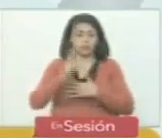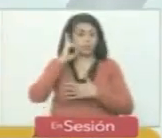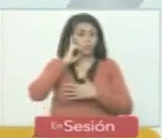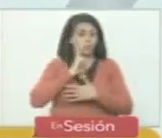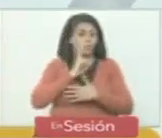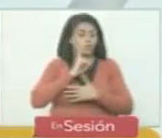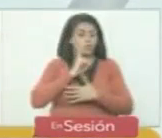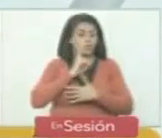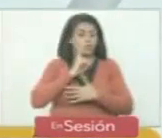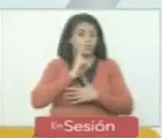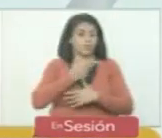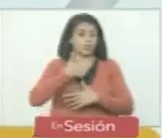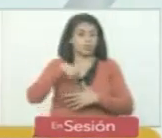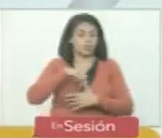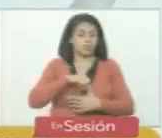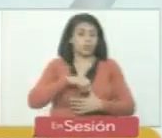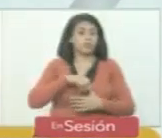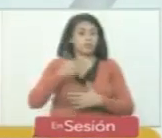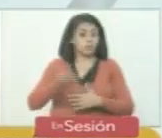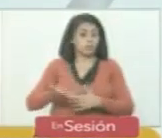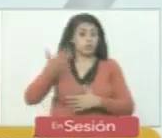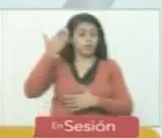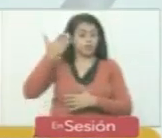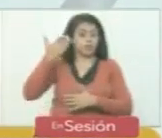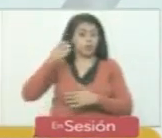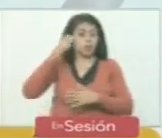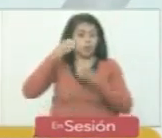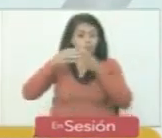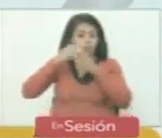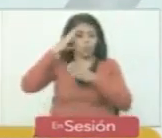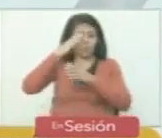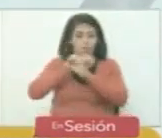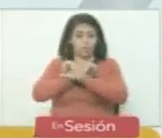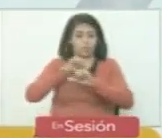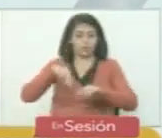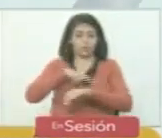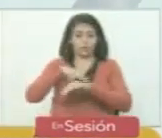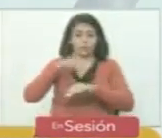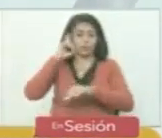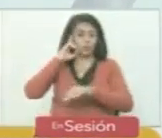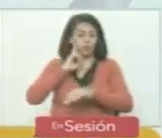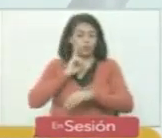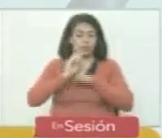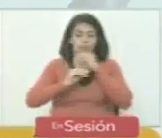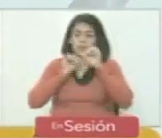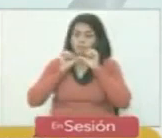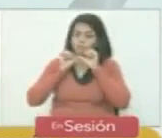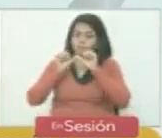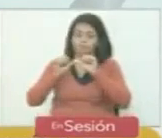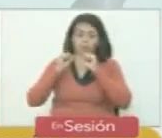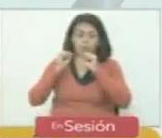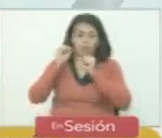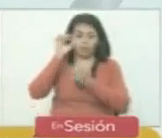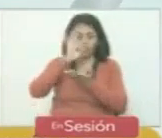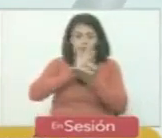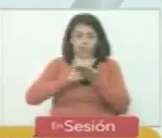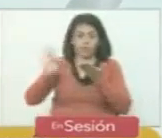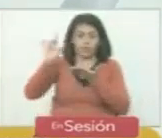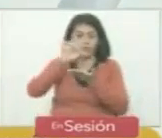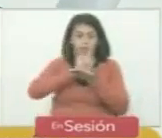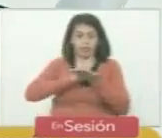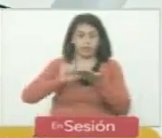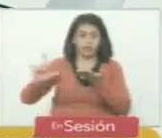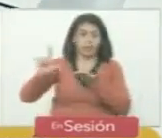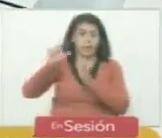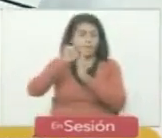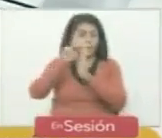bolivariano, nuestra gloriosa Guardia Nacional Bolivariana se ha mantenido fiel y leal a